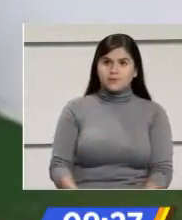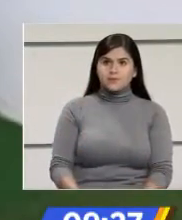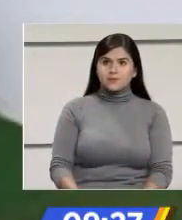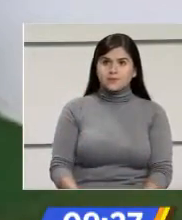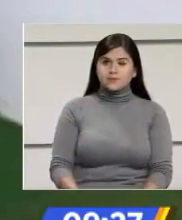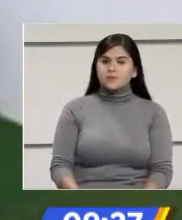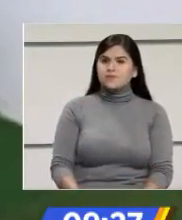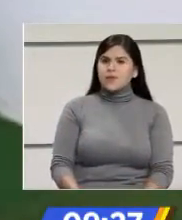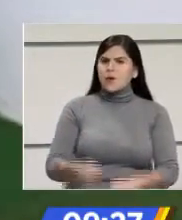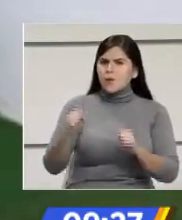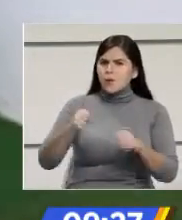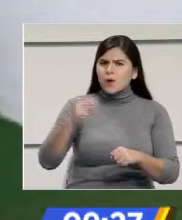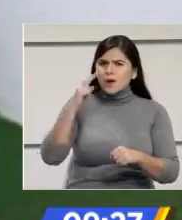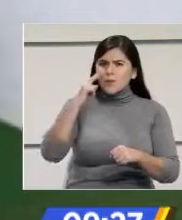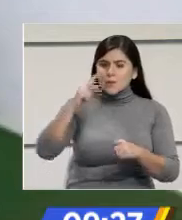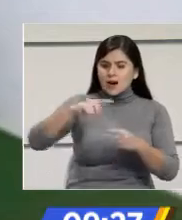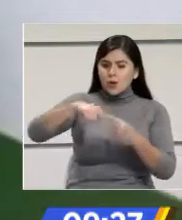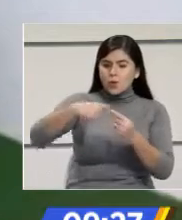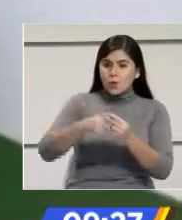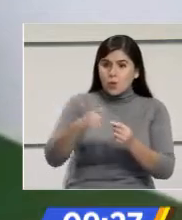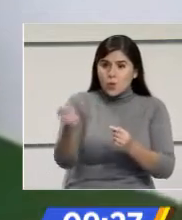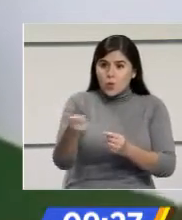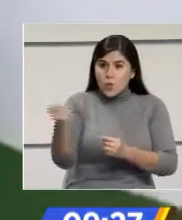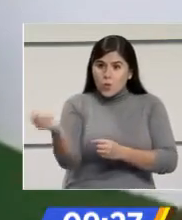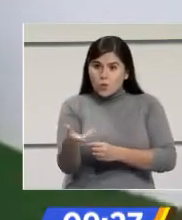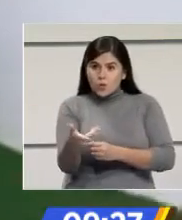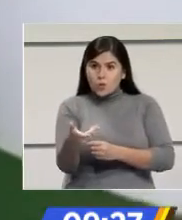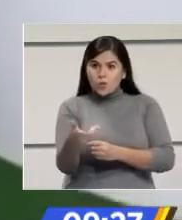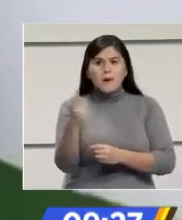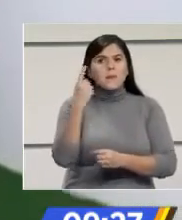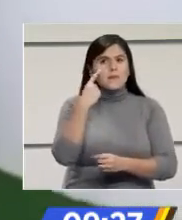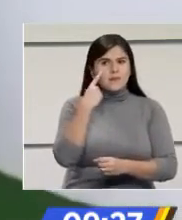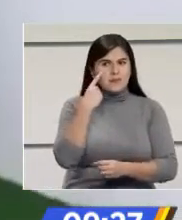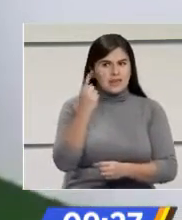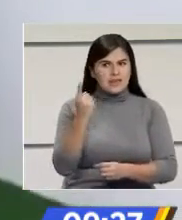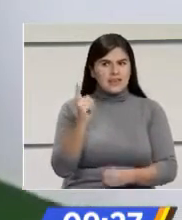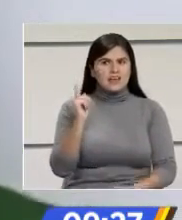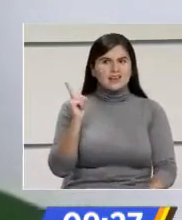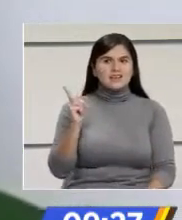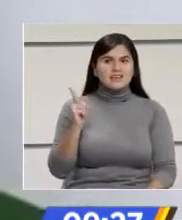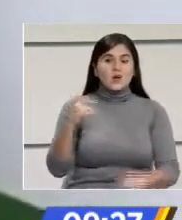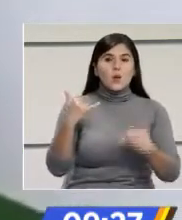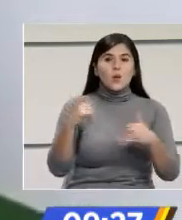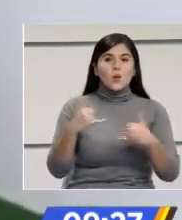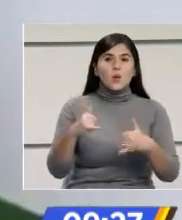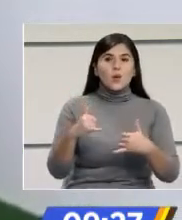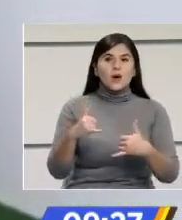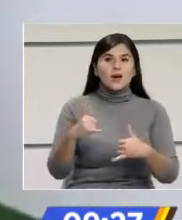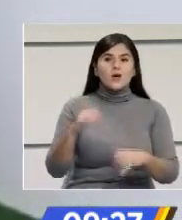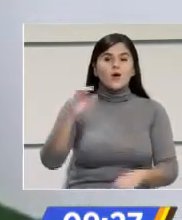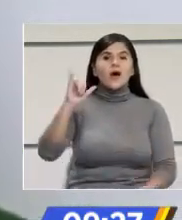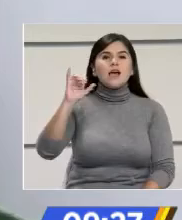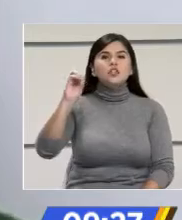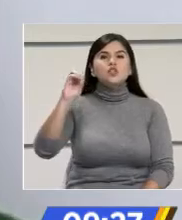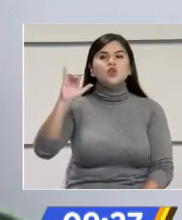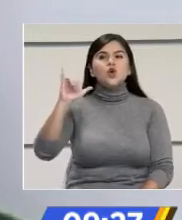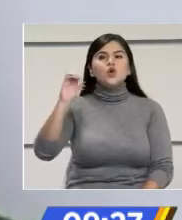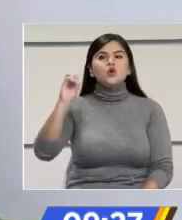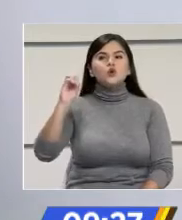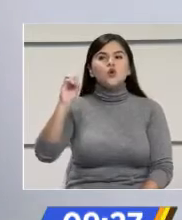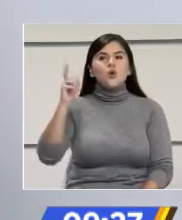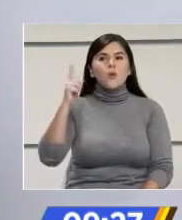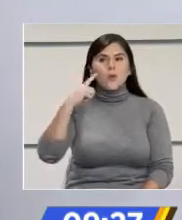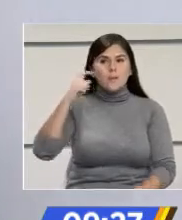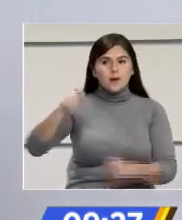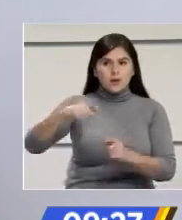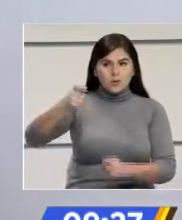Lo reconocen, el yoyo. El yoyo. El yoyo. Ajá. El yoyo. Ahí Andresito está tal jugando el yoyo. Nos pueden decir qué juegos se hacían